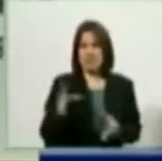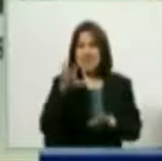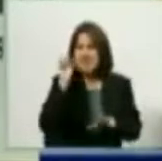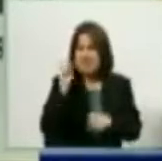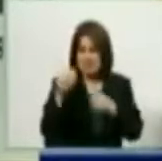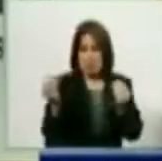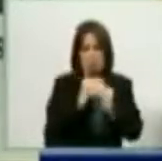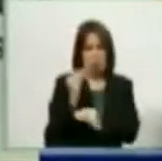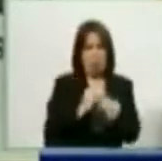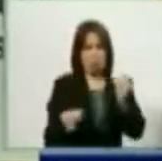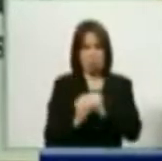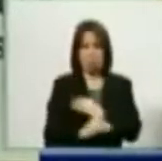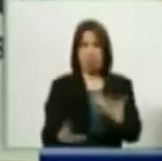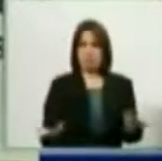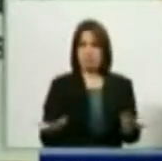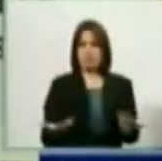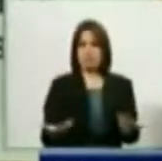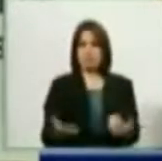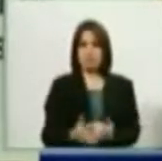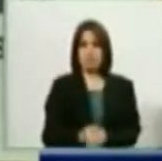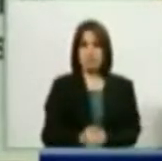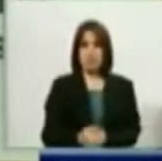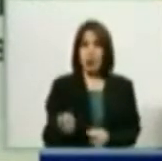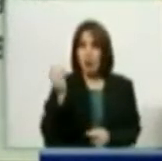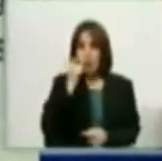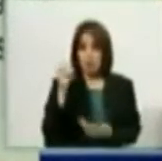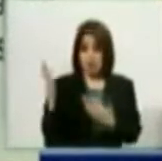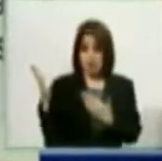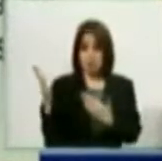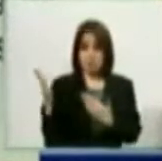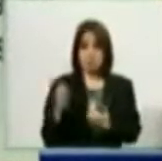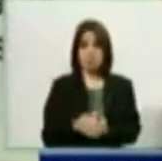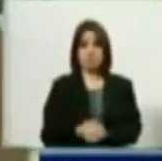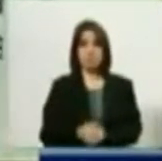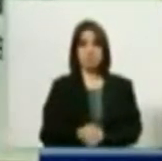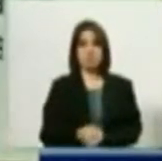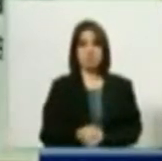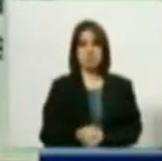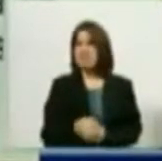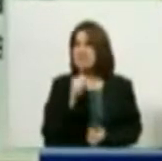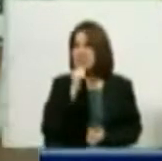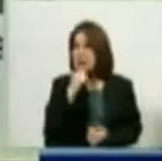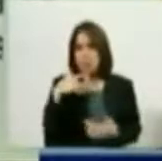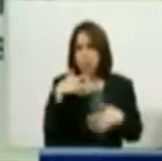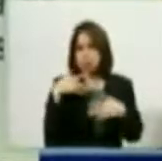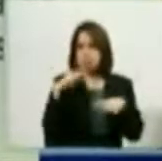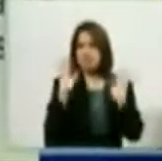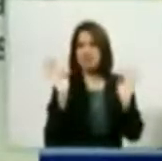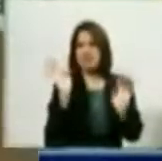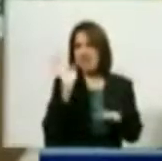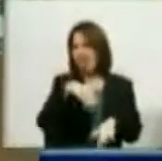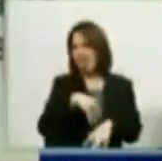eso Oliver blanco Quién es este